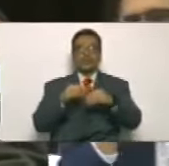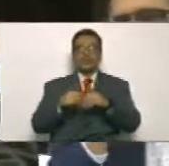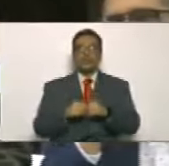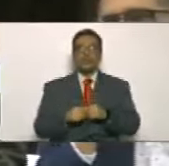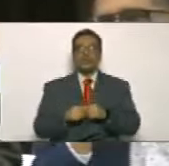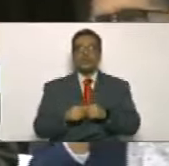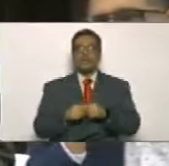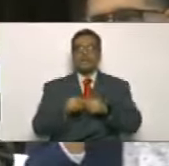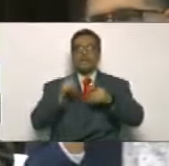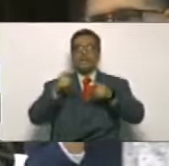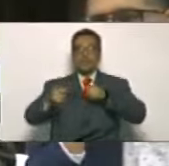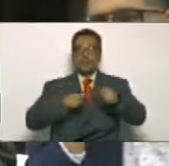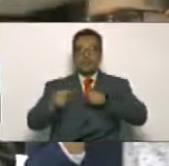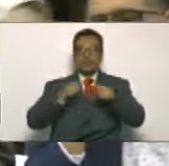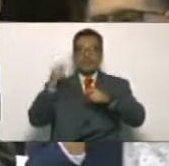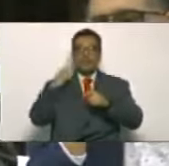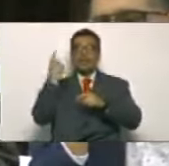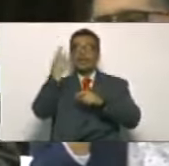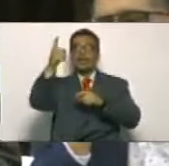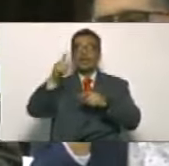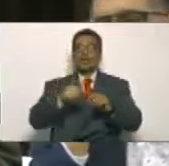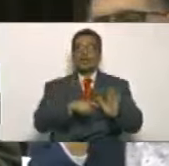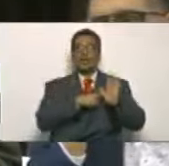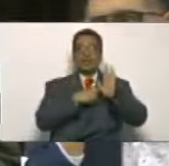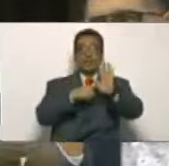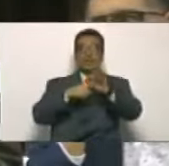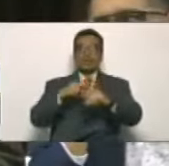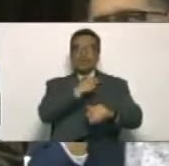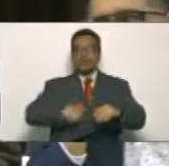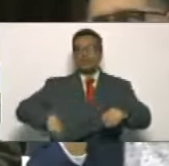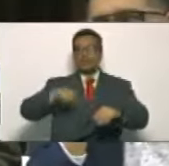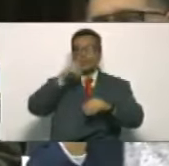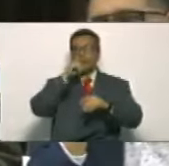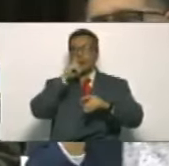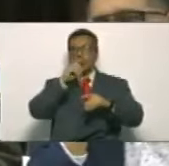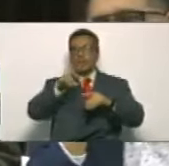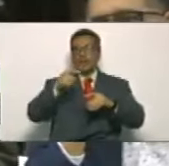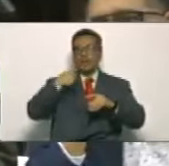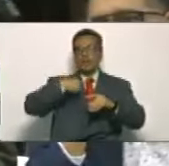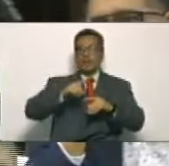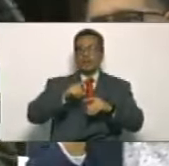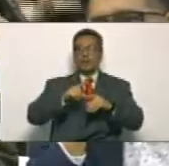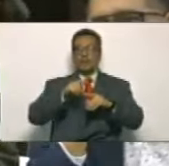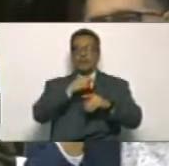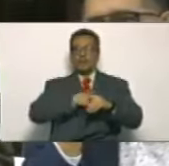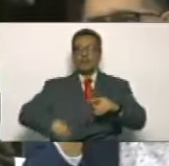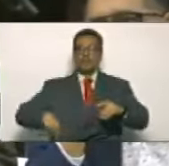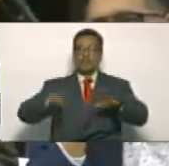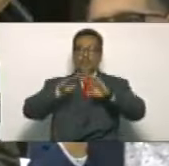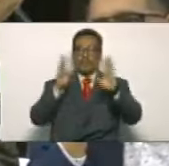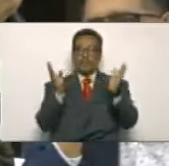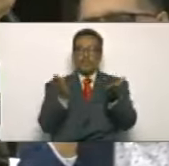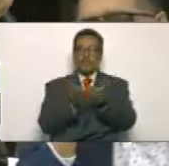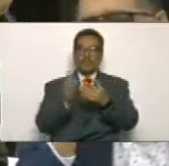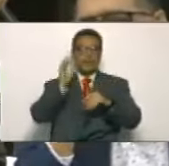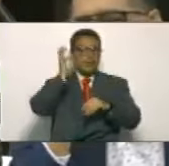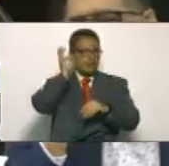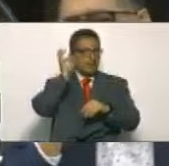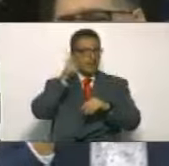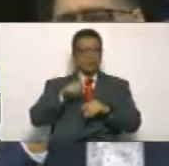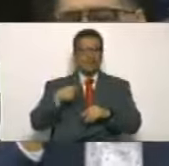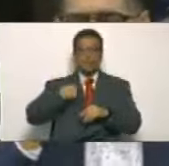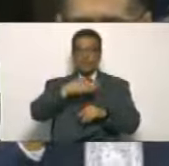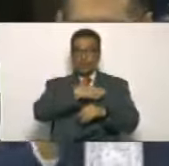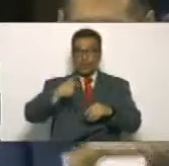correlativa, en una acción heroica, presidencia de la República, o peor aún, en el Miss Universo. Yo quiero